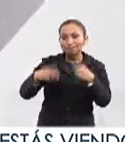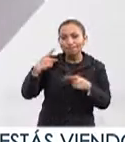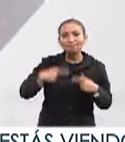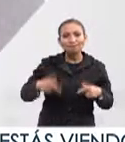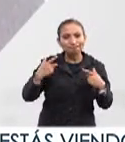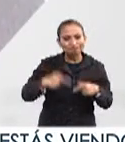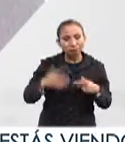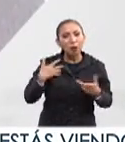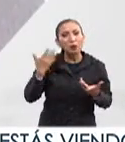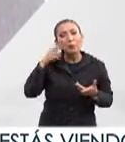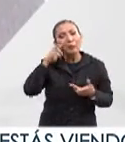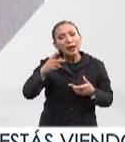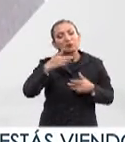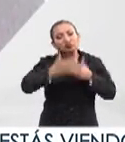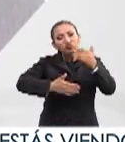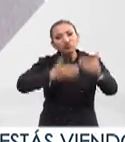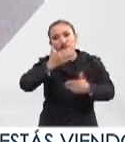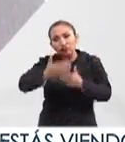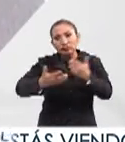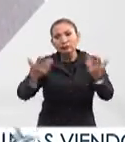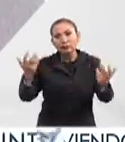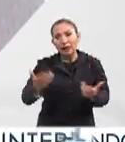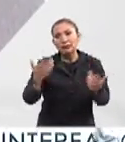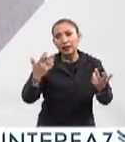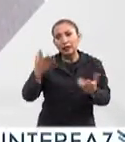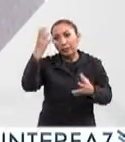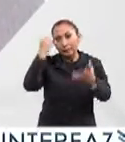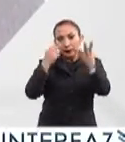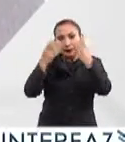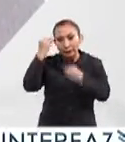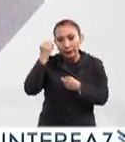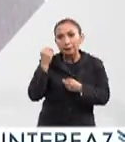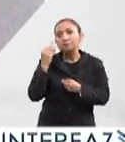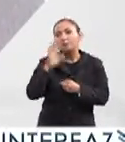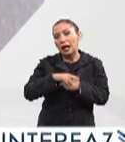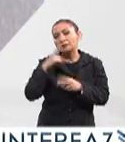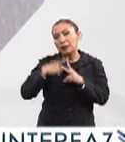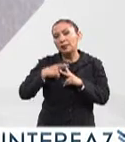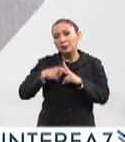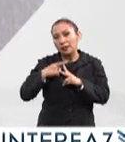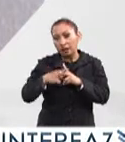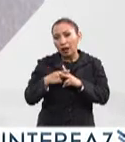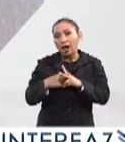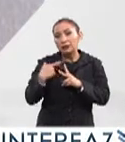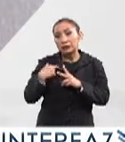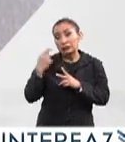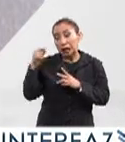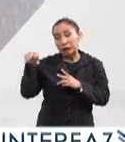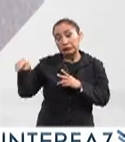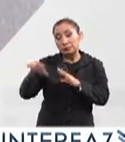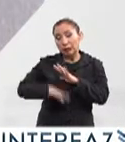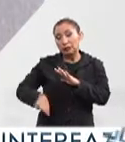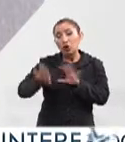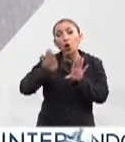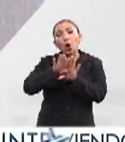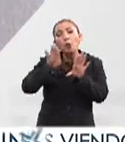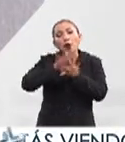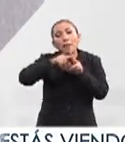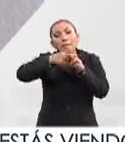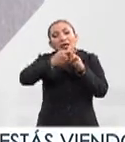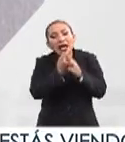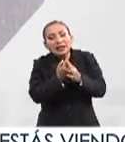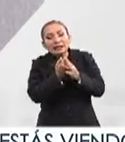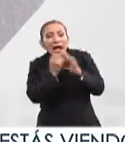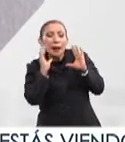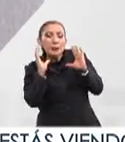personas que han estado involucradas con el desarrollo del aprendizaje, sobre todo de las matemáticas, y creo que ahí está la base, cómo se